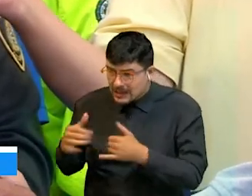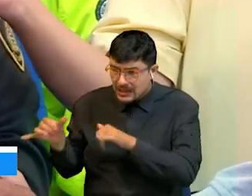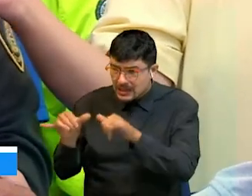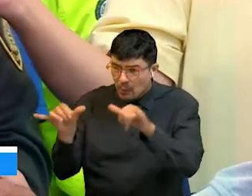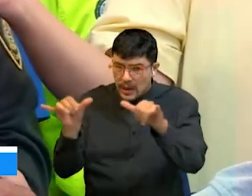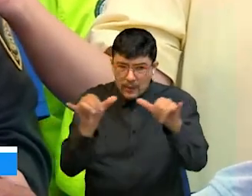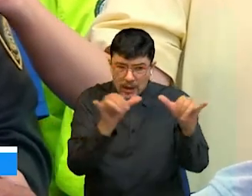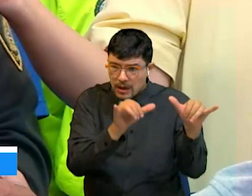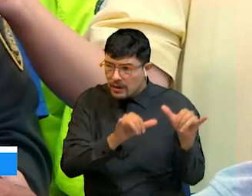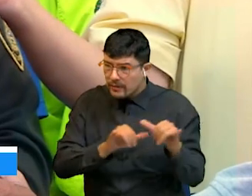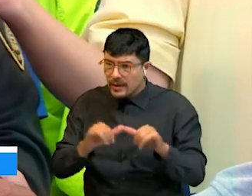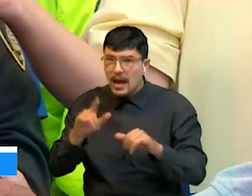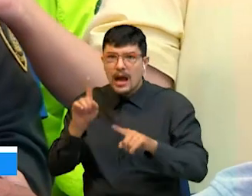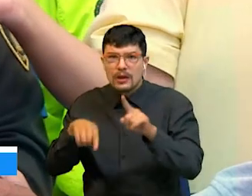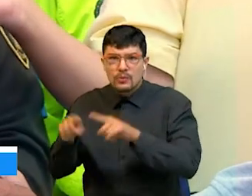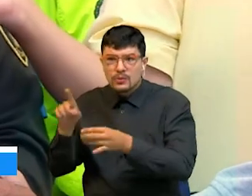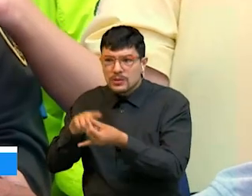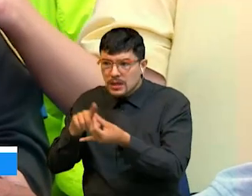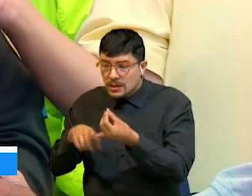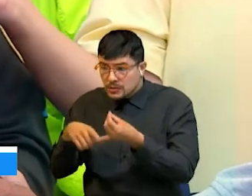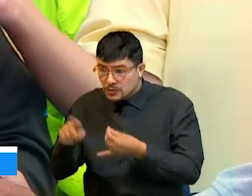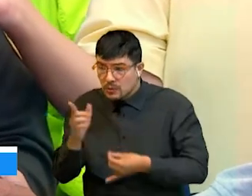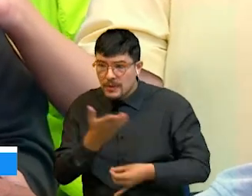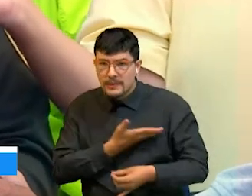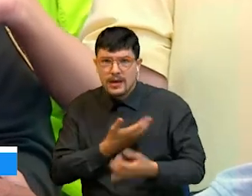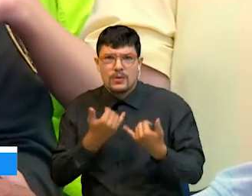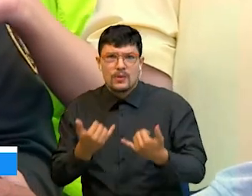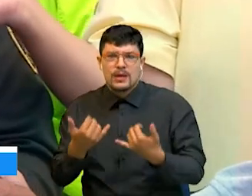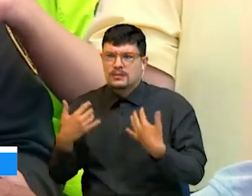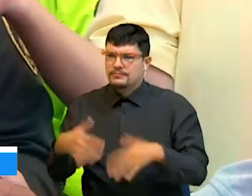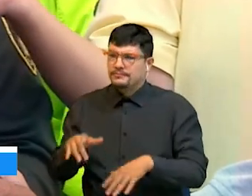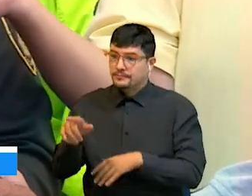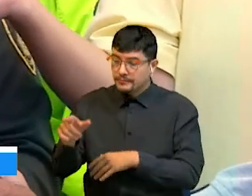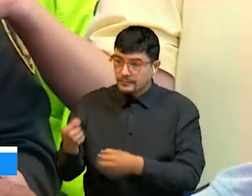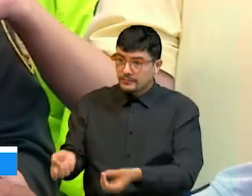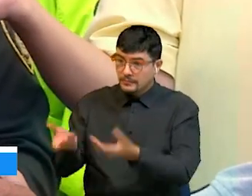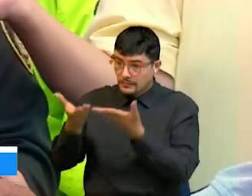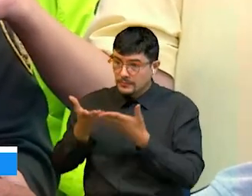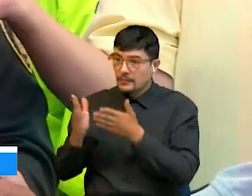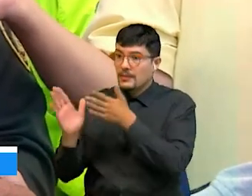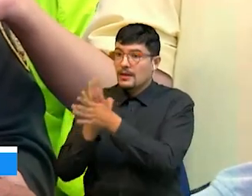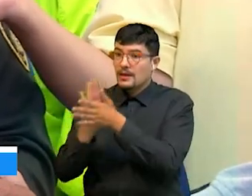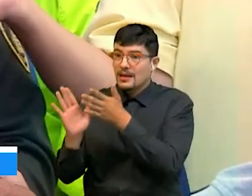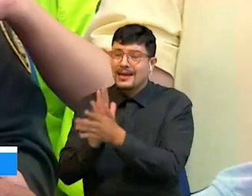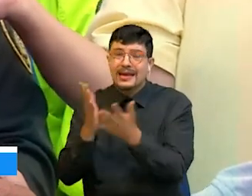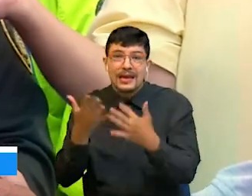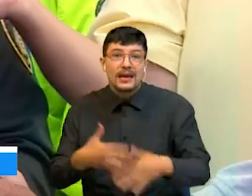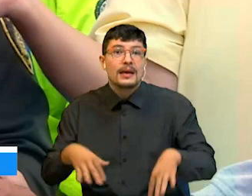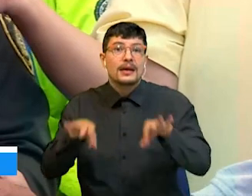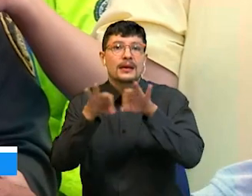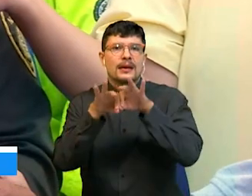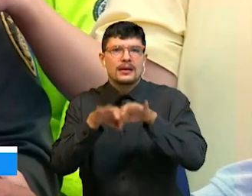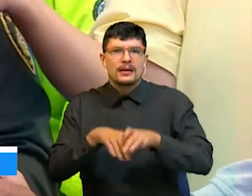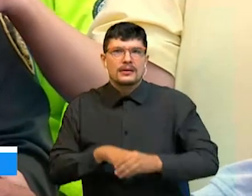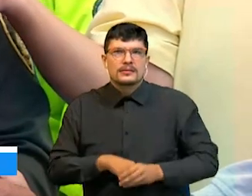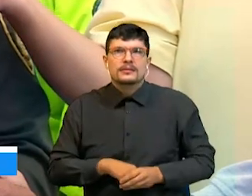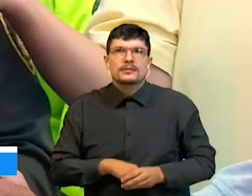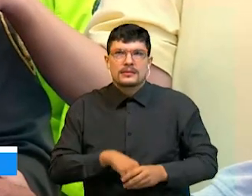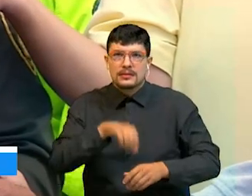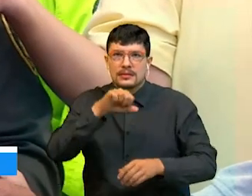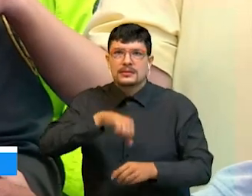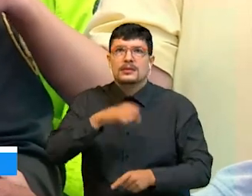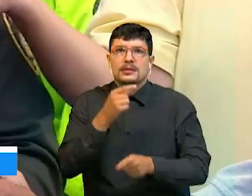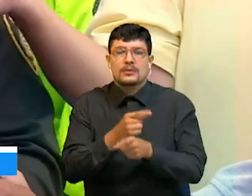coincidente. Hay casos donde las mamás están trayendo información valiosísima bajo cadena